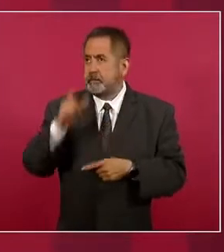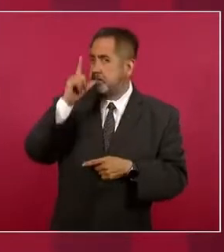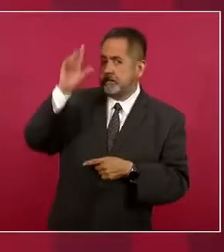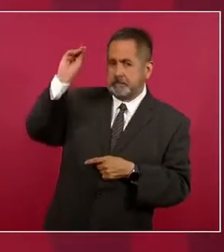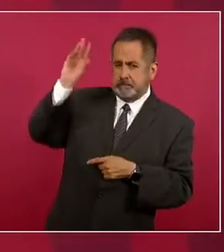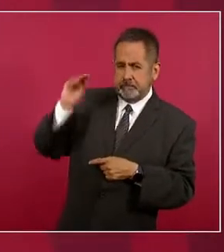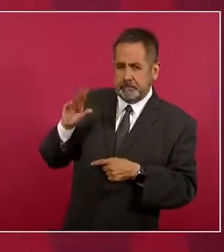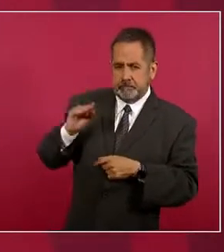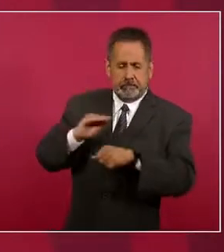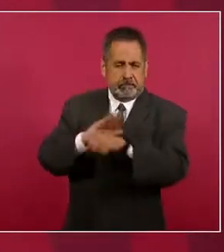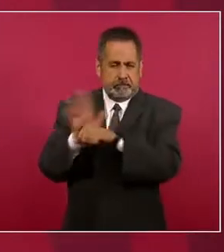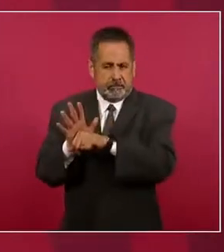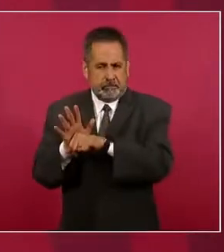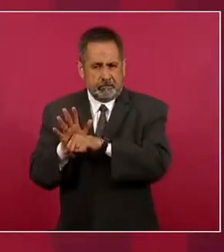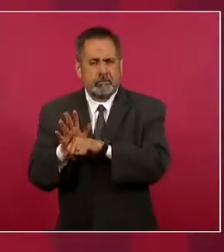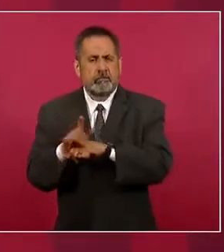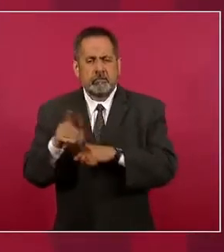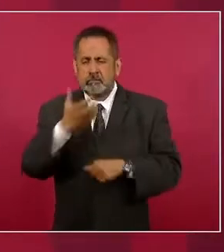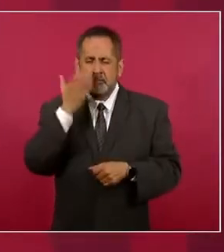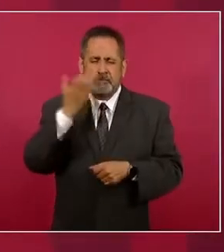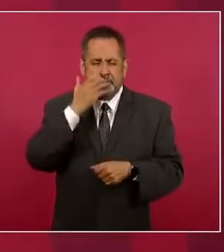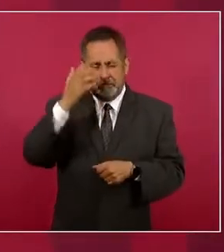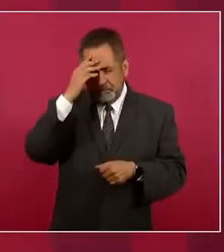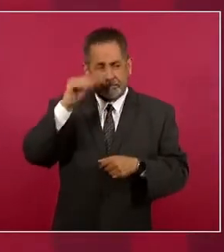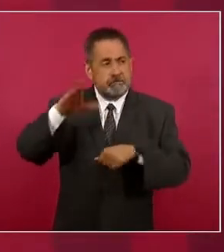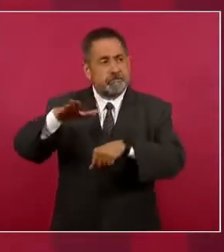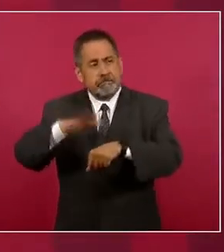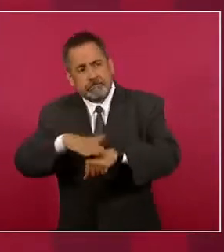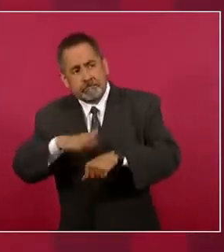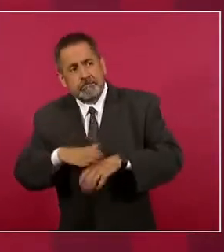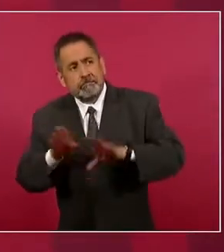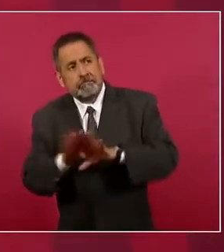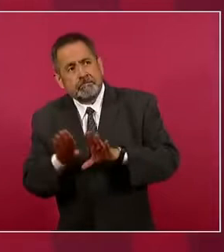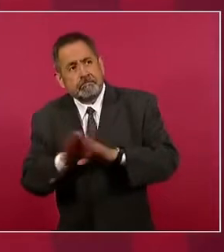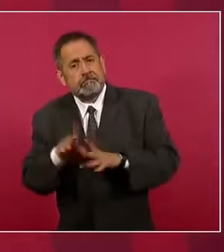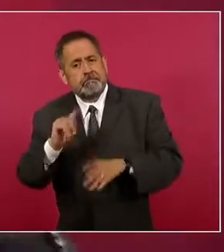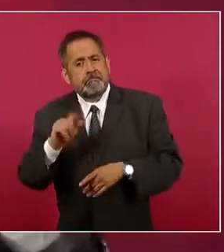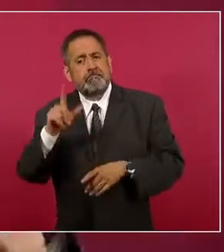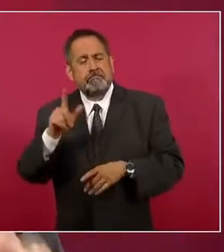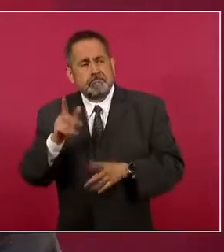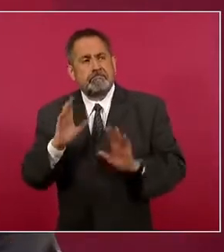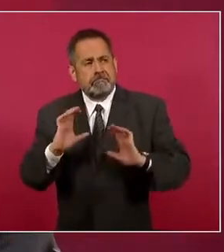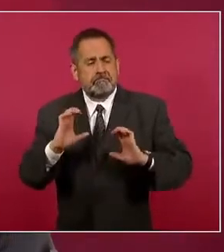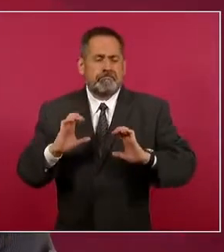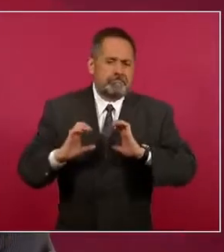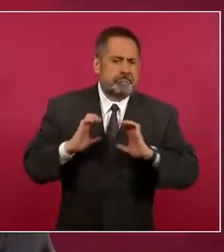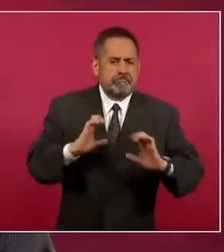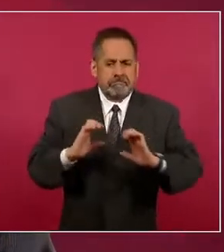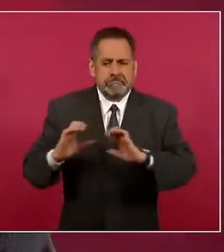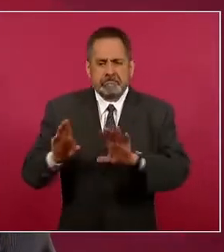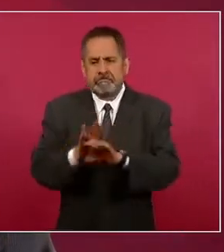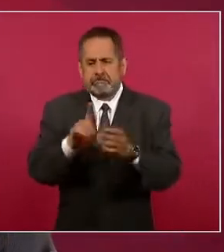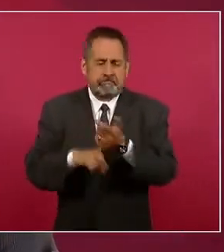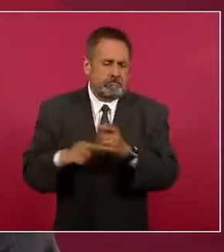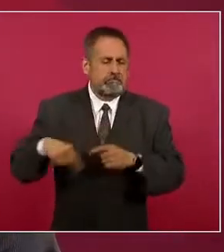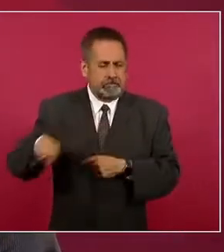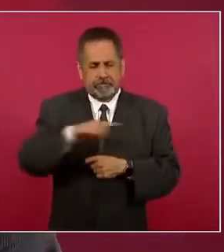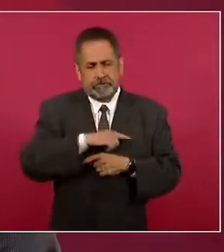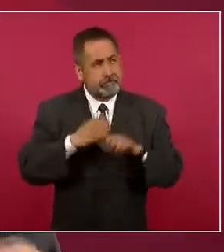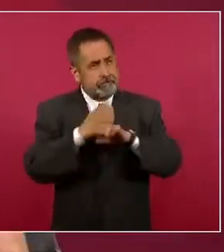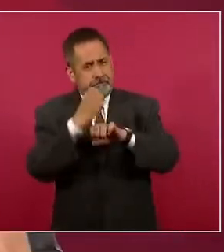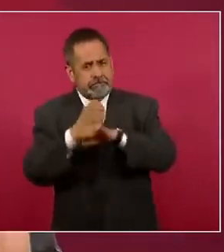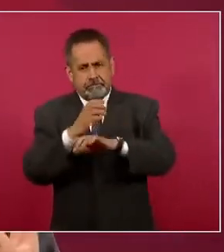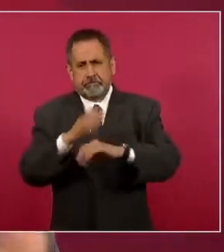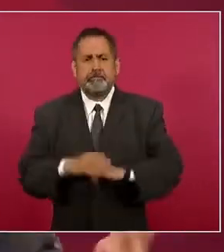riesgo COVID, que tradicionalmente nos sirvió de instrumento para identificar el riesgo de transmisión en las entidades